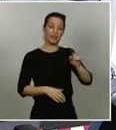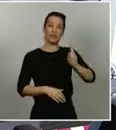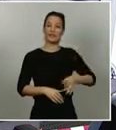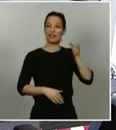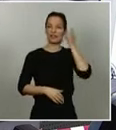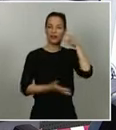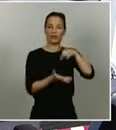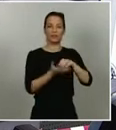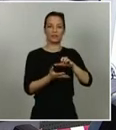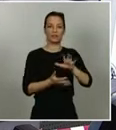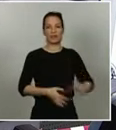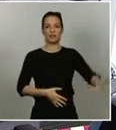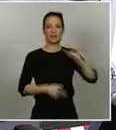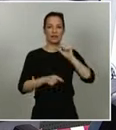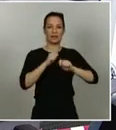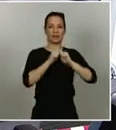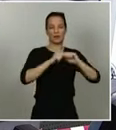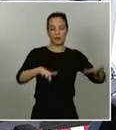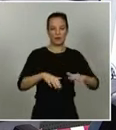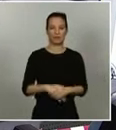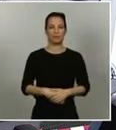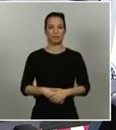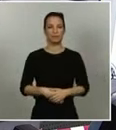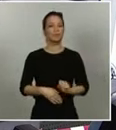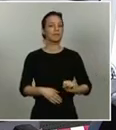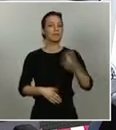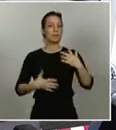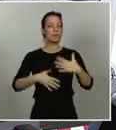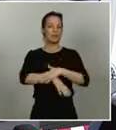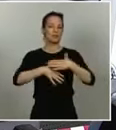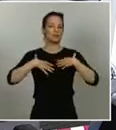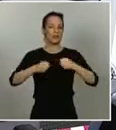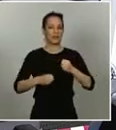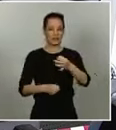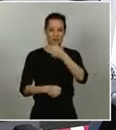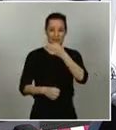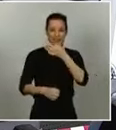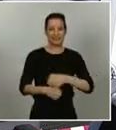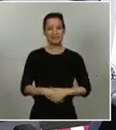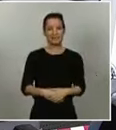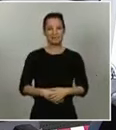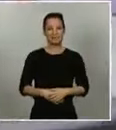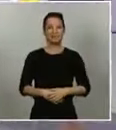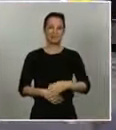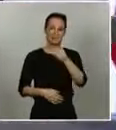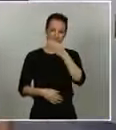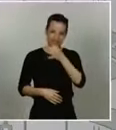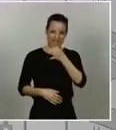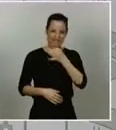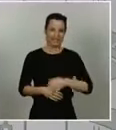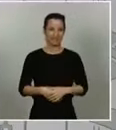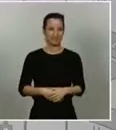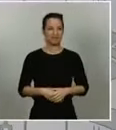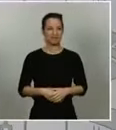de Epidemiología, Marina Pollán. Tiene la palabra el ministro de Sanidad, Salvador Illa. Buenas tardes. Buenas tardes. Hemos presentado esta tarde